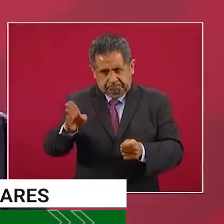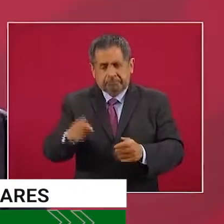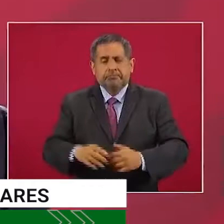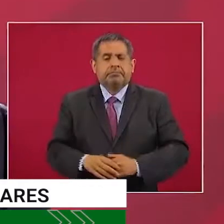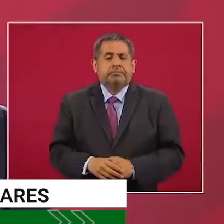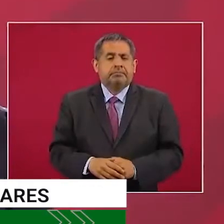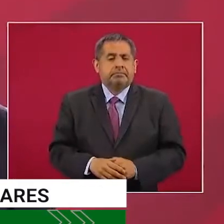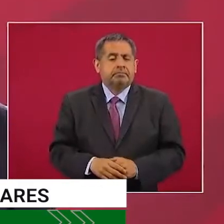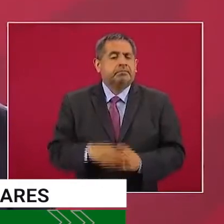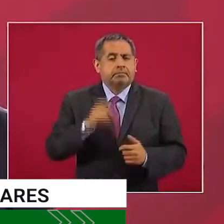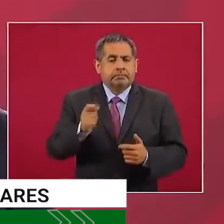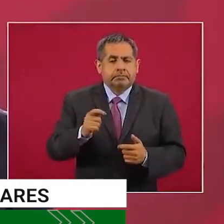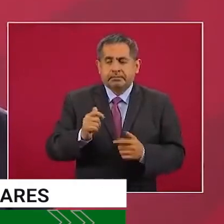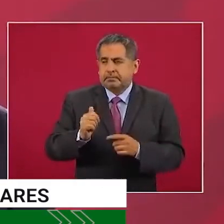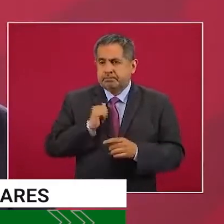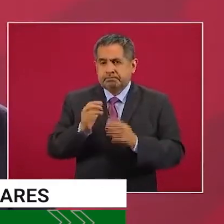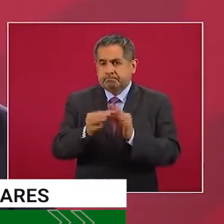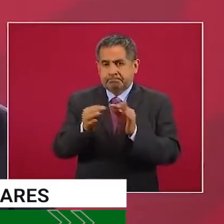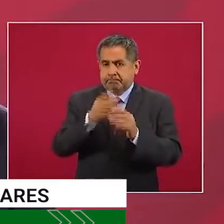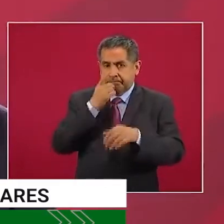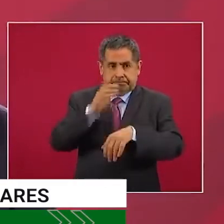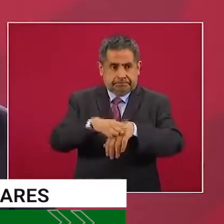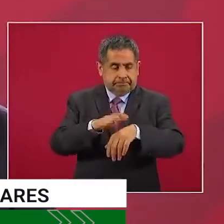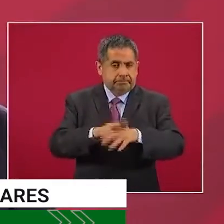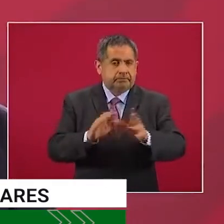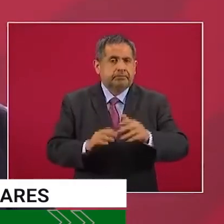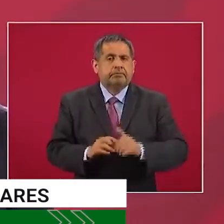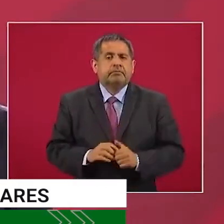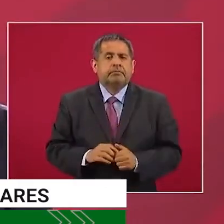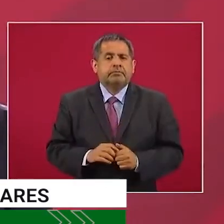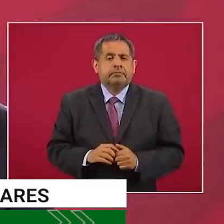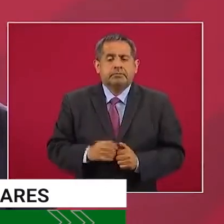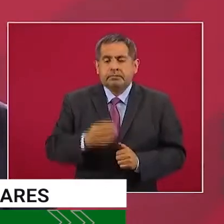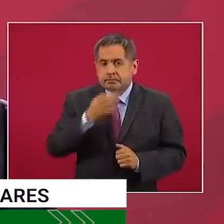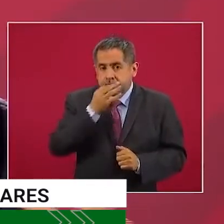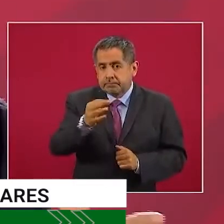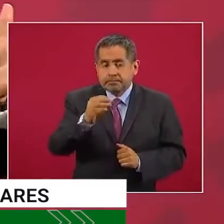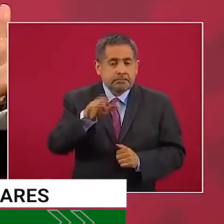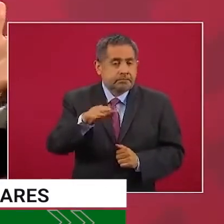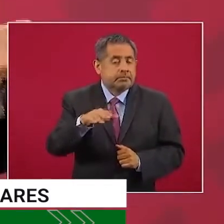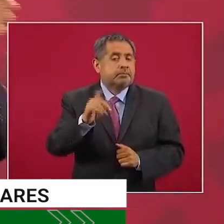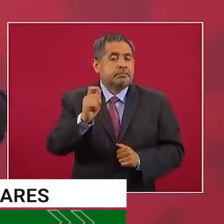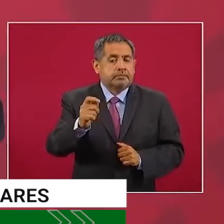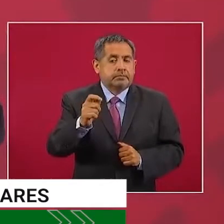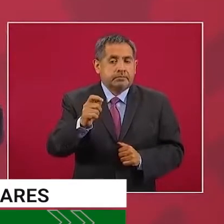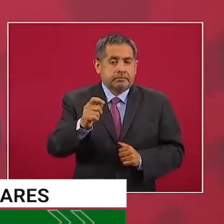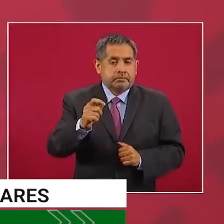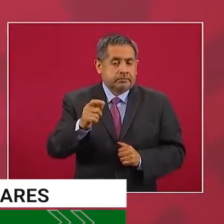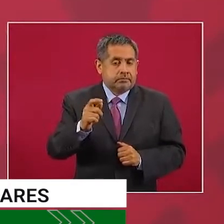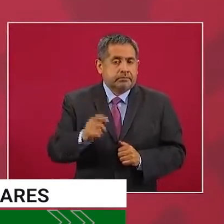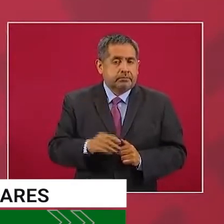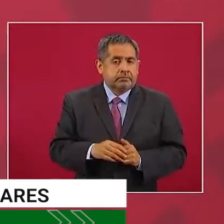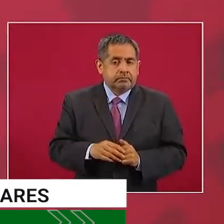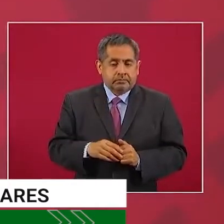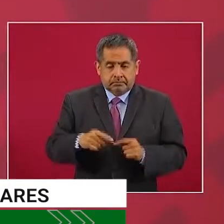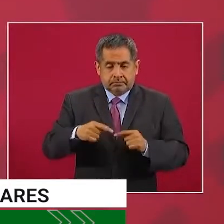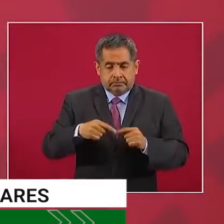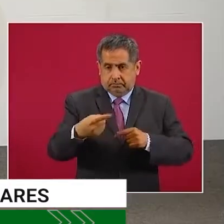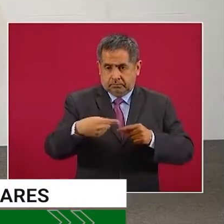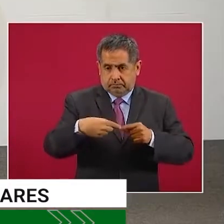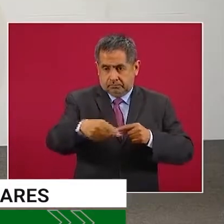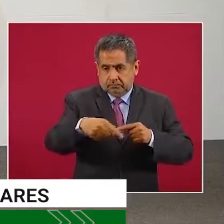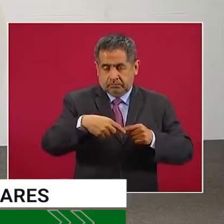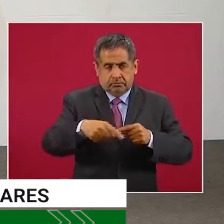se entregarán las indemnizaciones por reparación del daño a los familiares de los mineros de Pasta de Conchos. En esta semana que